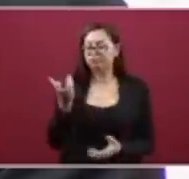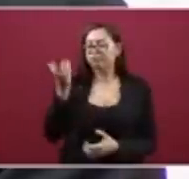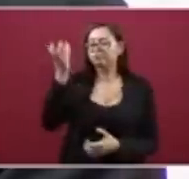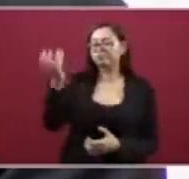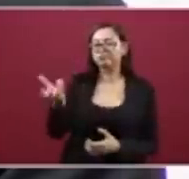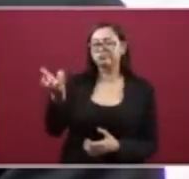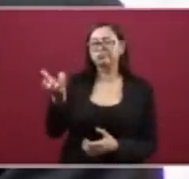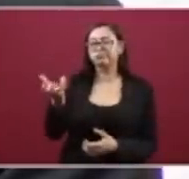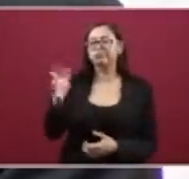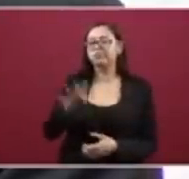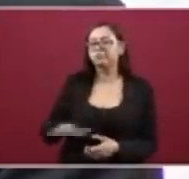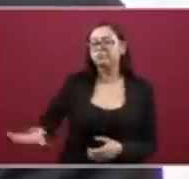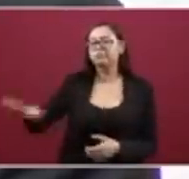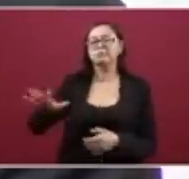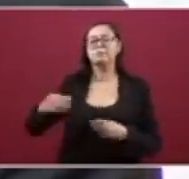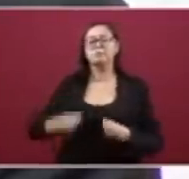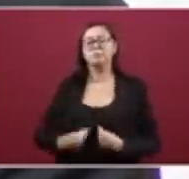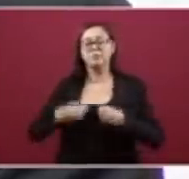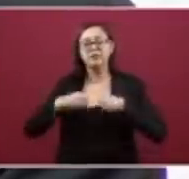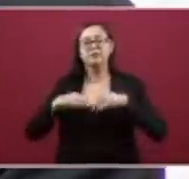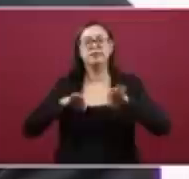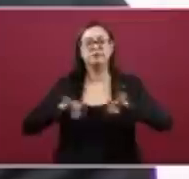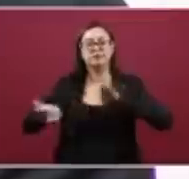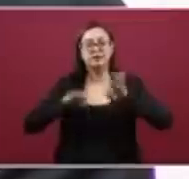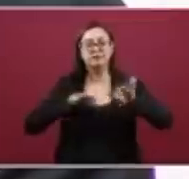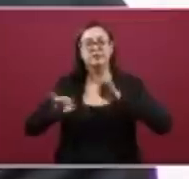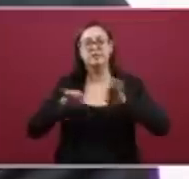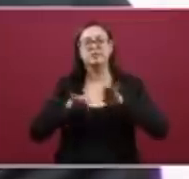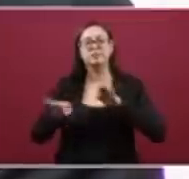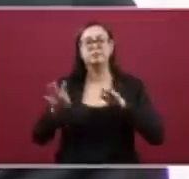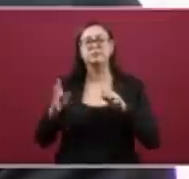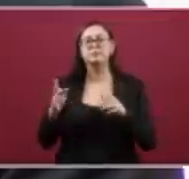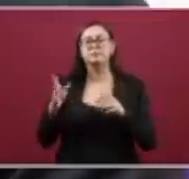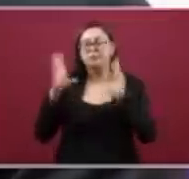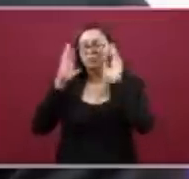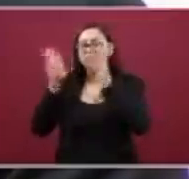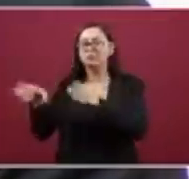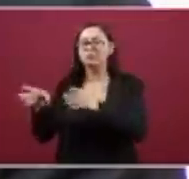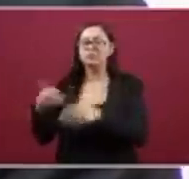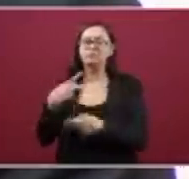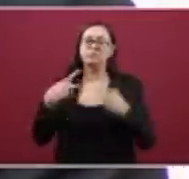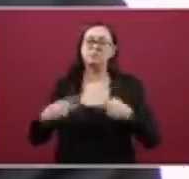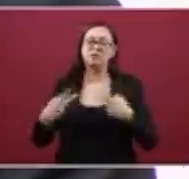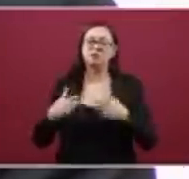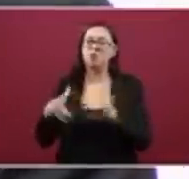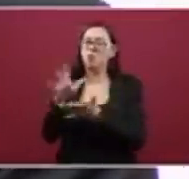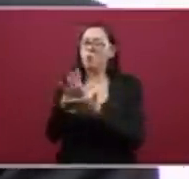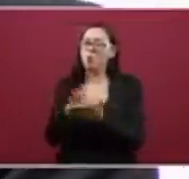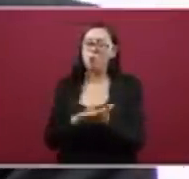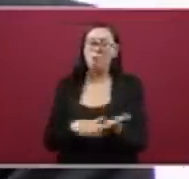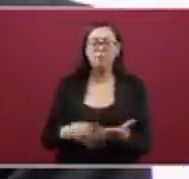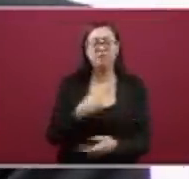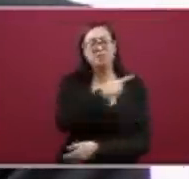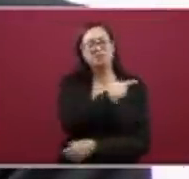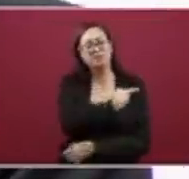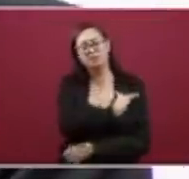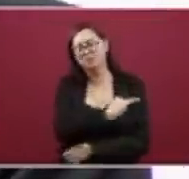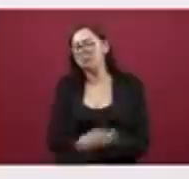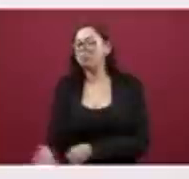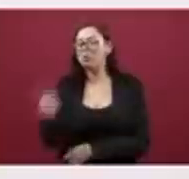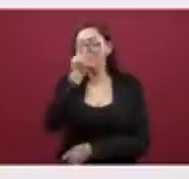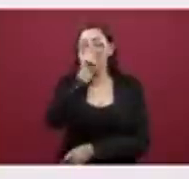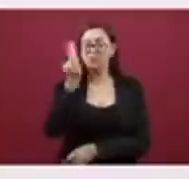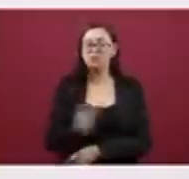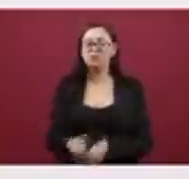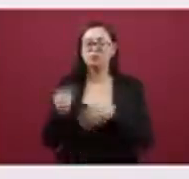las condiciones de vida y de trabajo de la gente más humilde y pobre de nuestro país